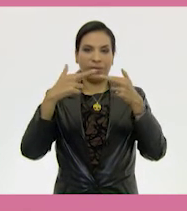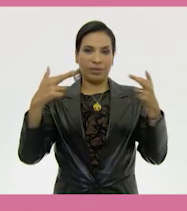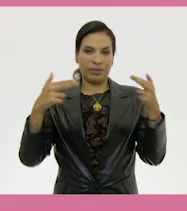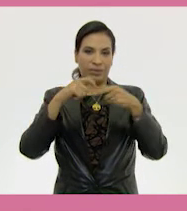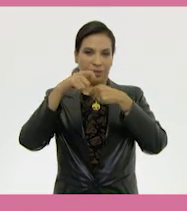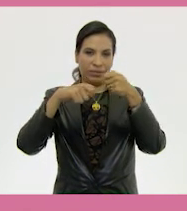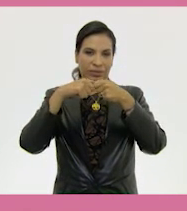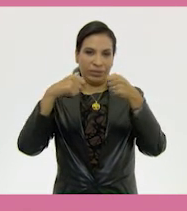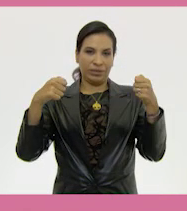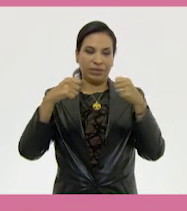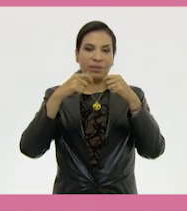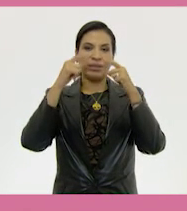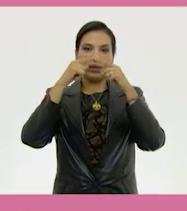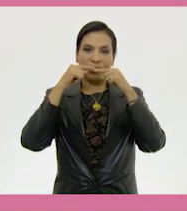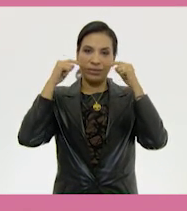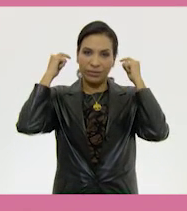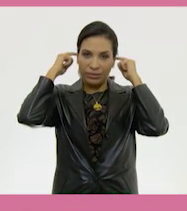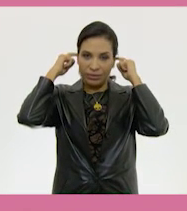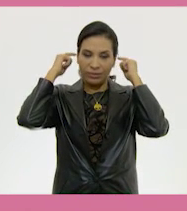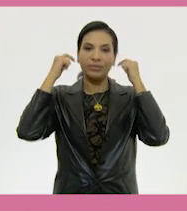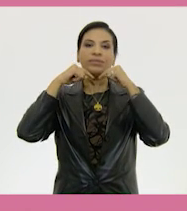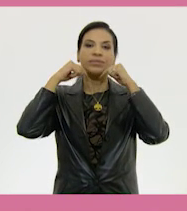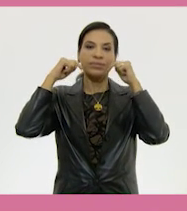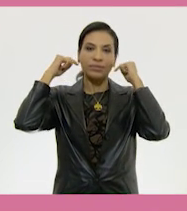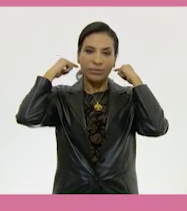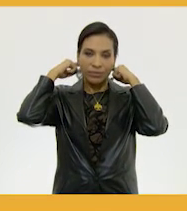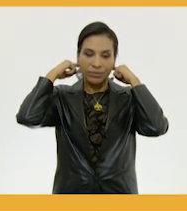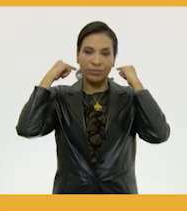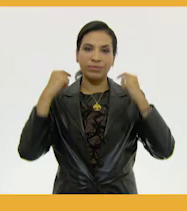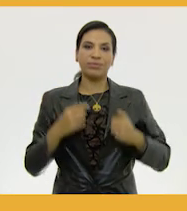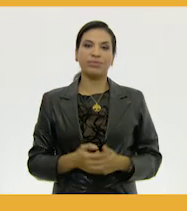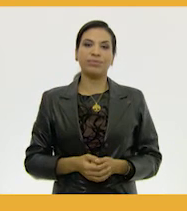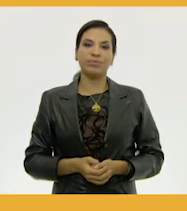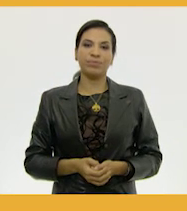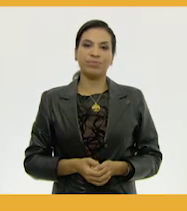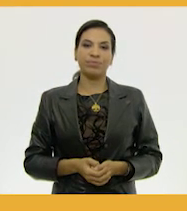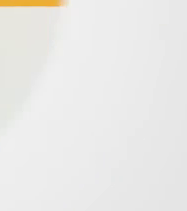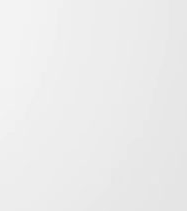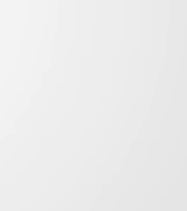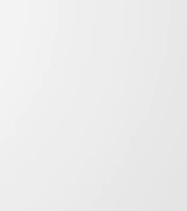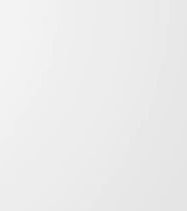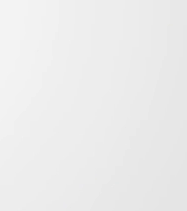deberás amarrar las cuerdas sobre tu cabeza y alrededor de tu cuello.